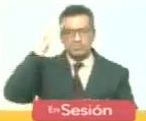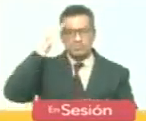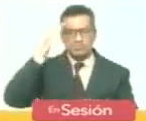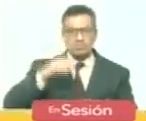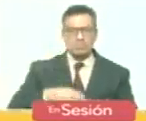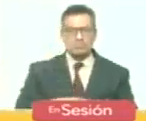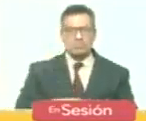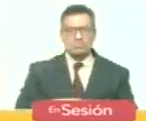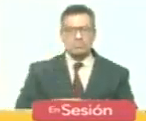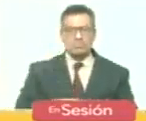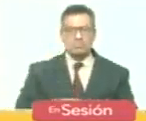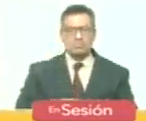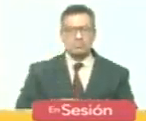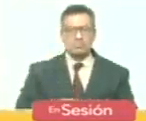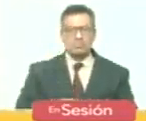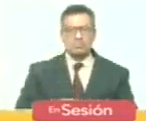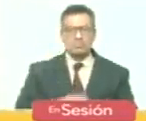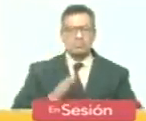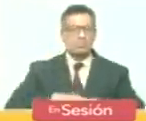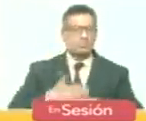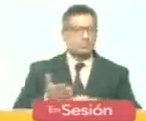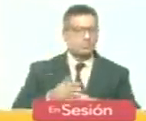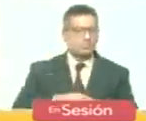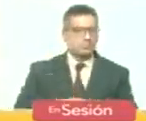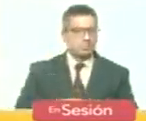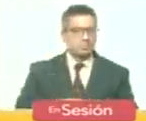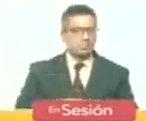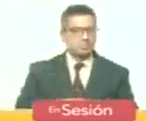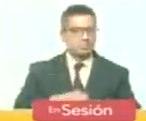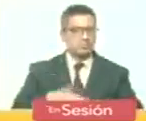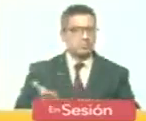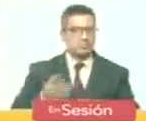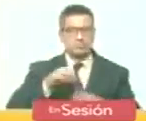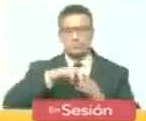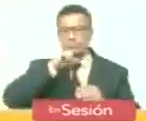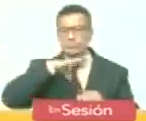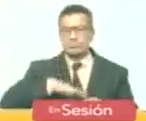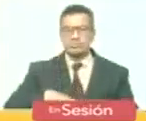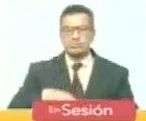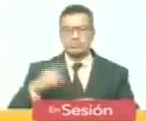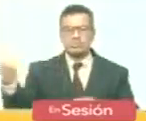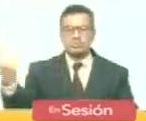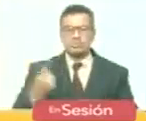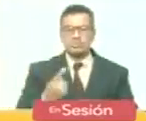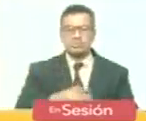que revisarlo. ¿Por qué? Porque de la historia venimos.